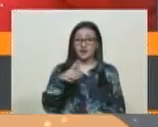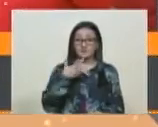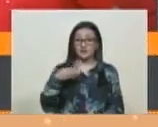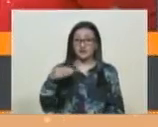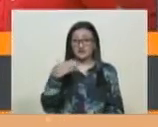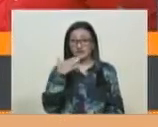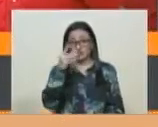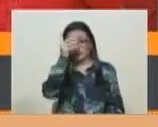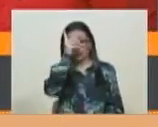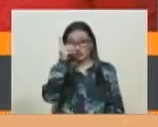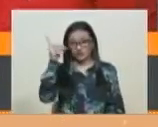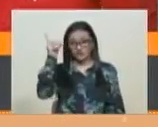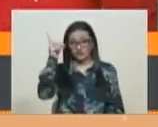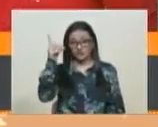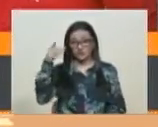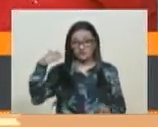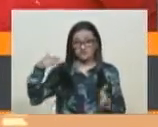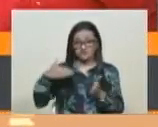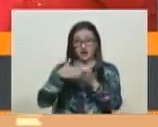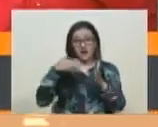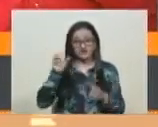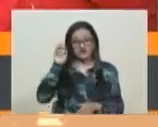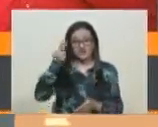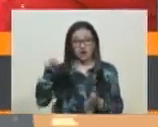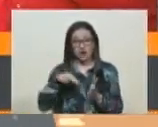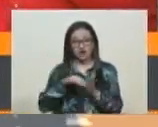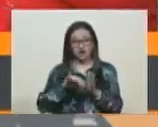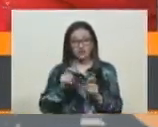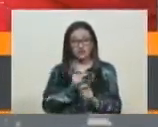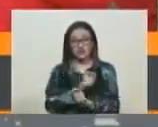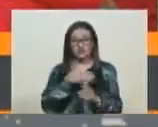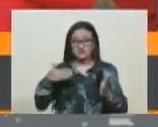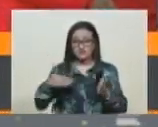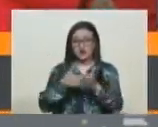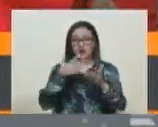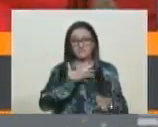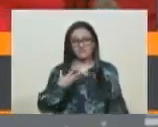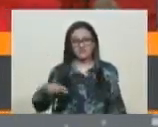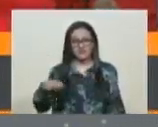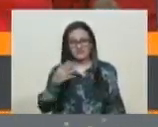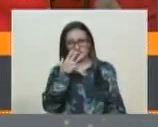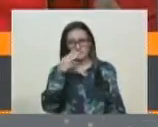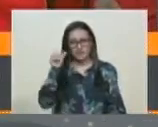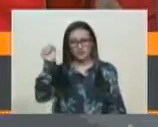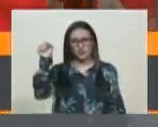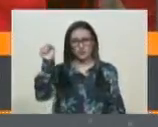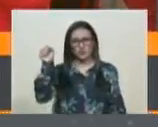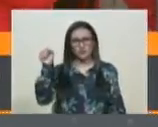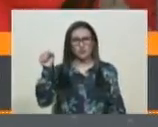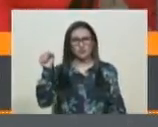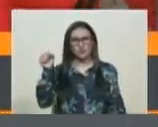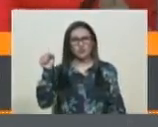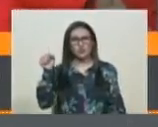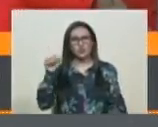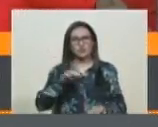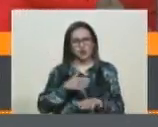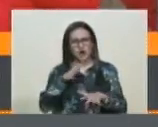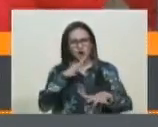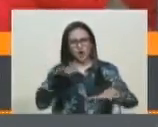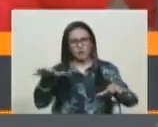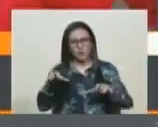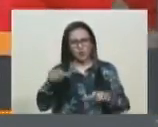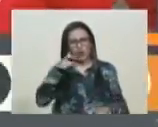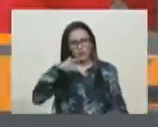al convocante de la Asamblea Constituyente y sancionaba al presidente Nicolás Maduro por atreverse a convocar a